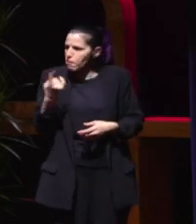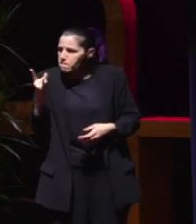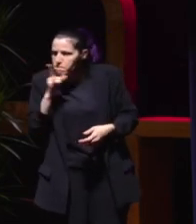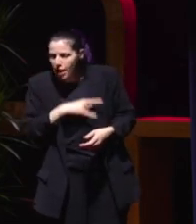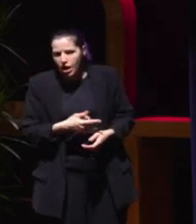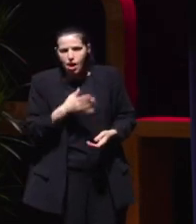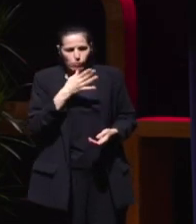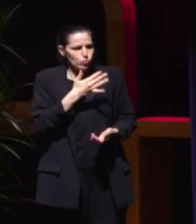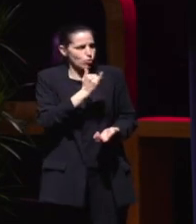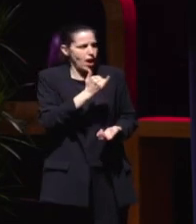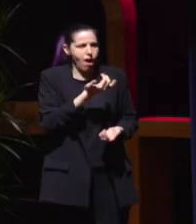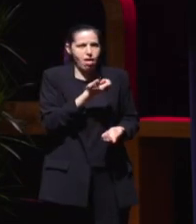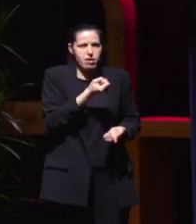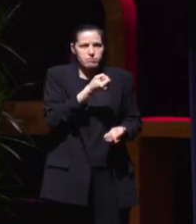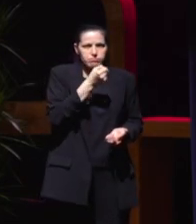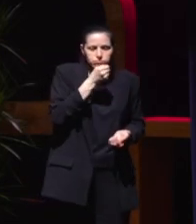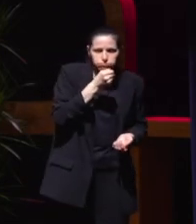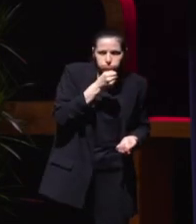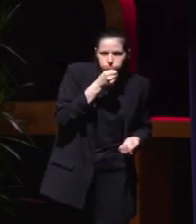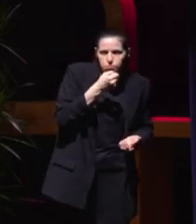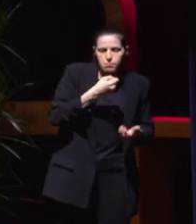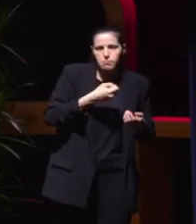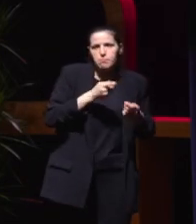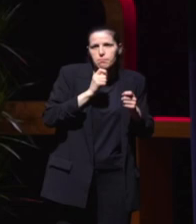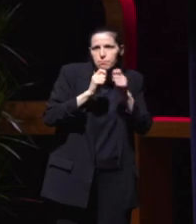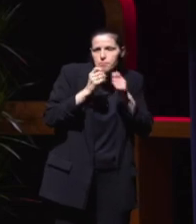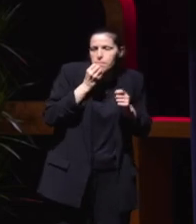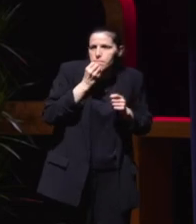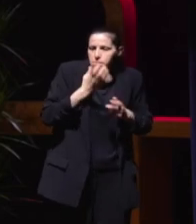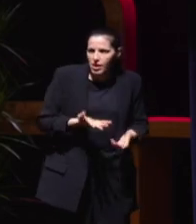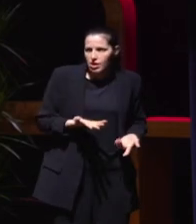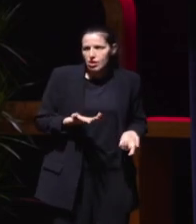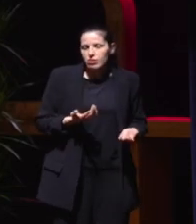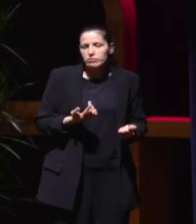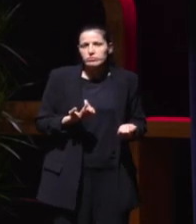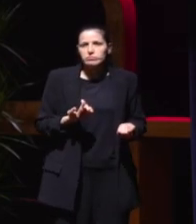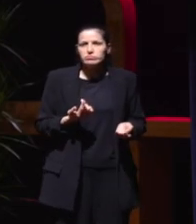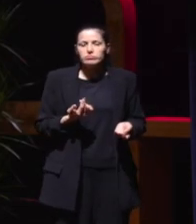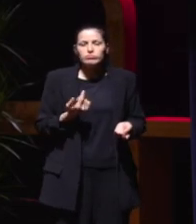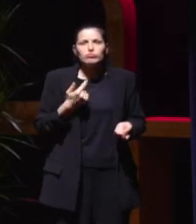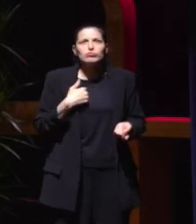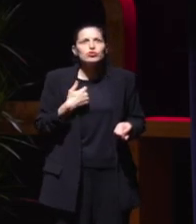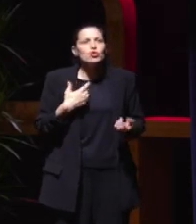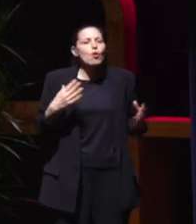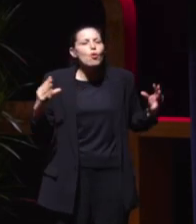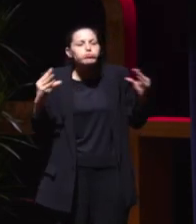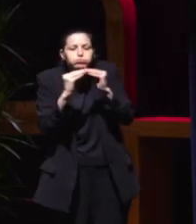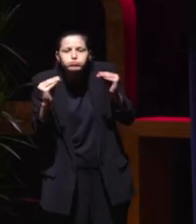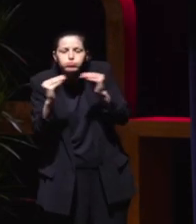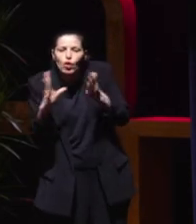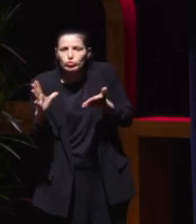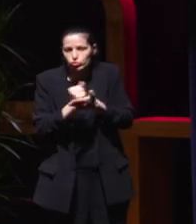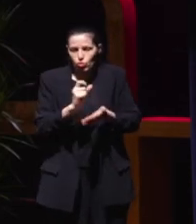se tiene unos grandísimos corresponsales a veces no estoy de acuerdo con las editoriales pero tiene unas grandísimos